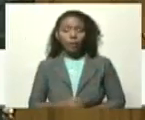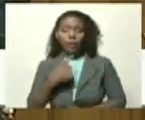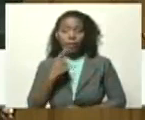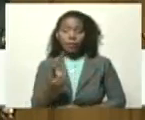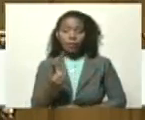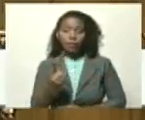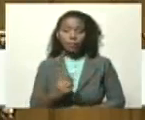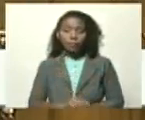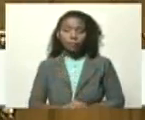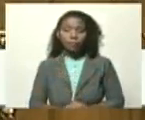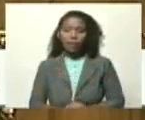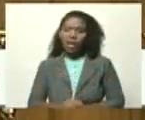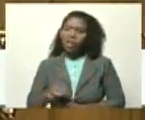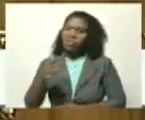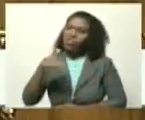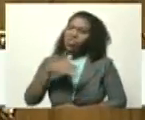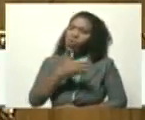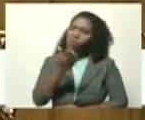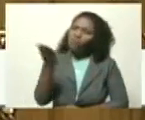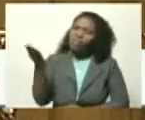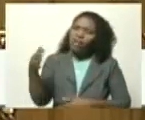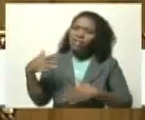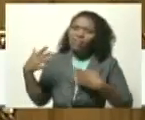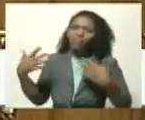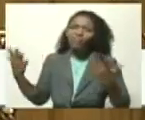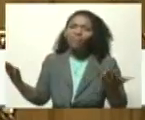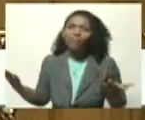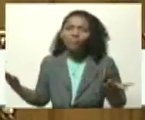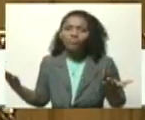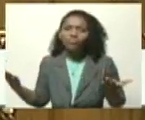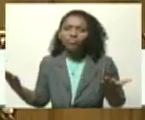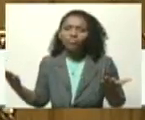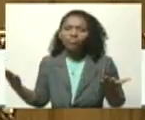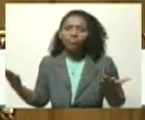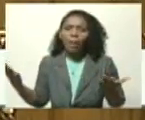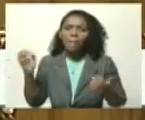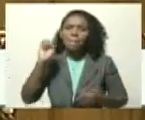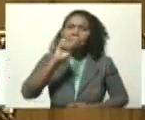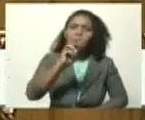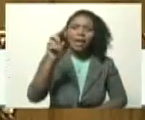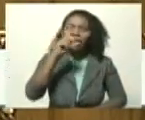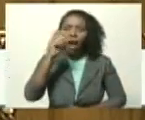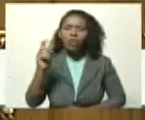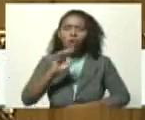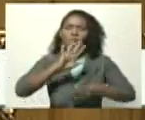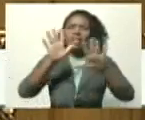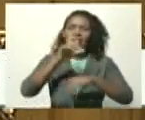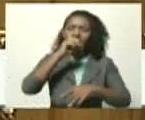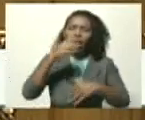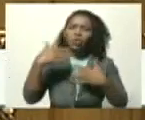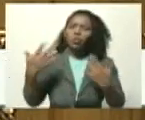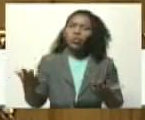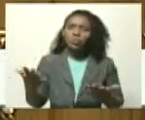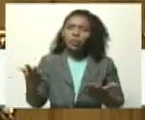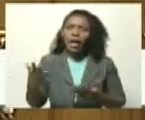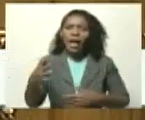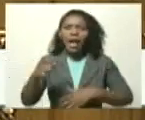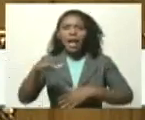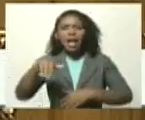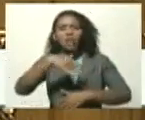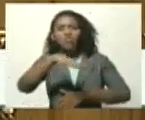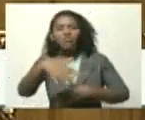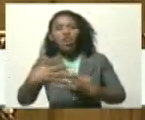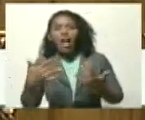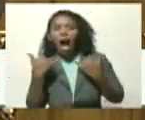decirles, ¿dónde estaban ustedes hace 20 años, hace 15 años, y dónde están